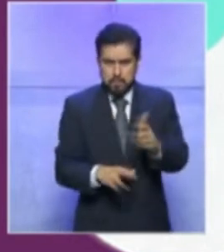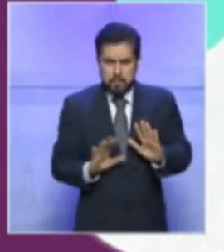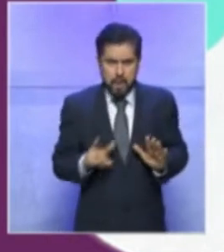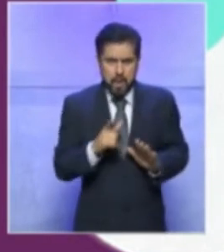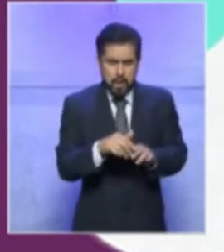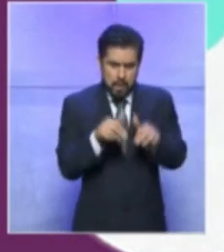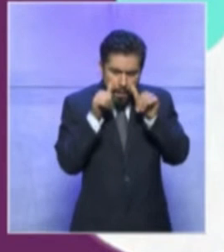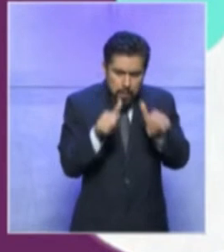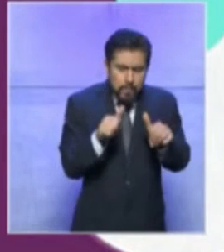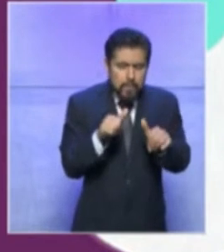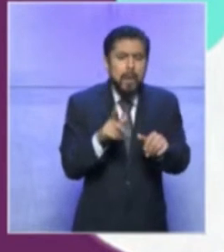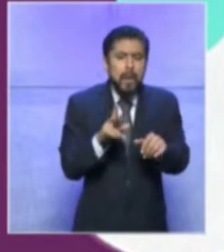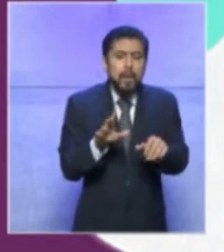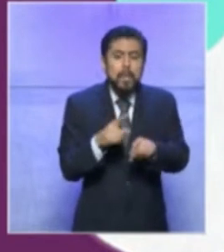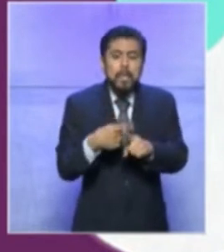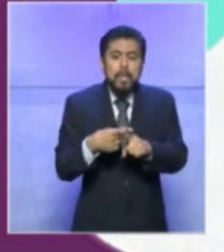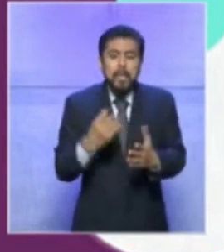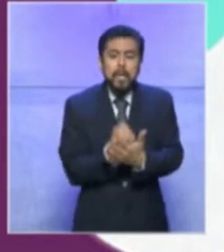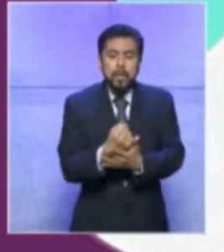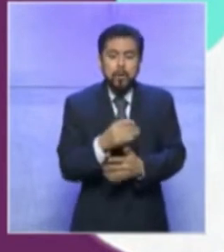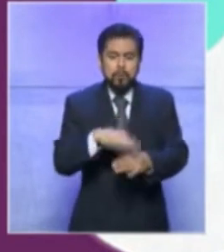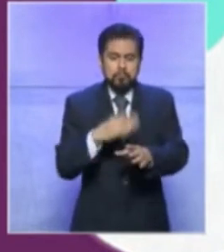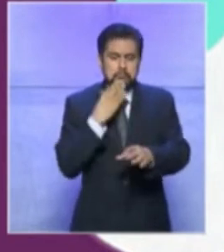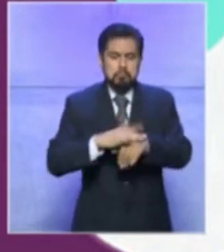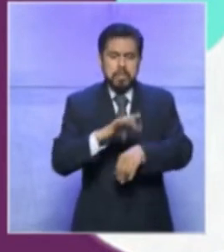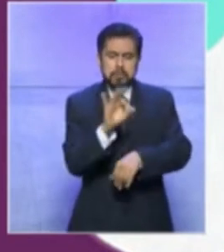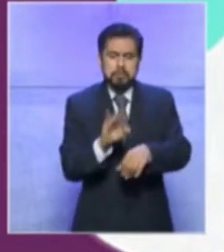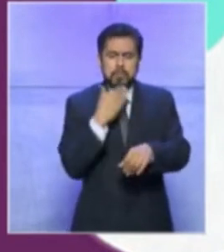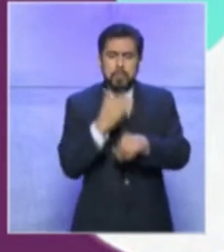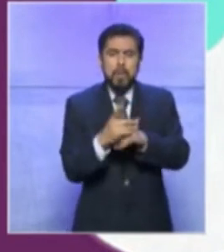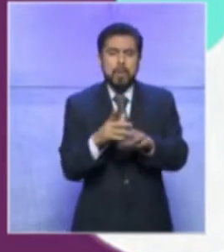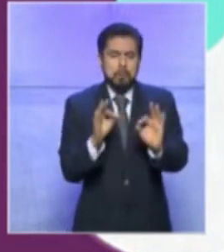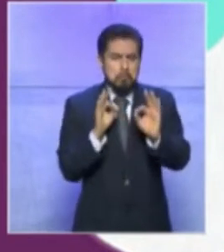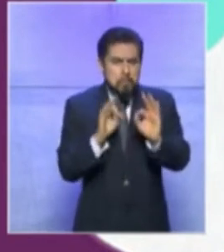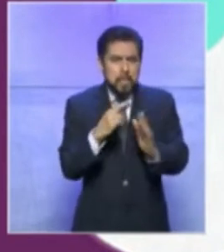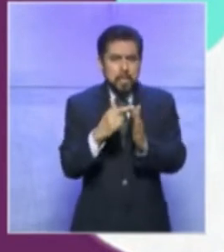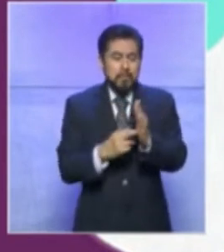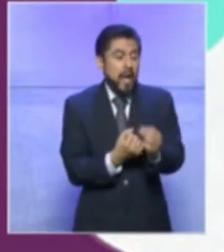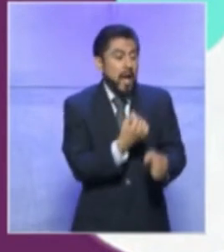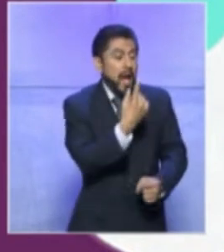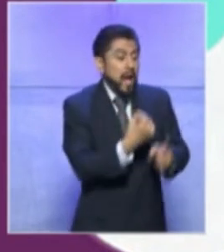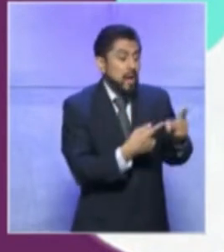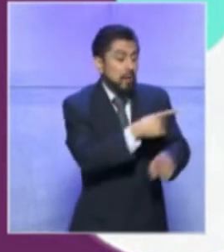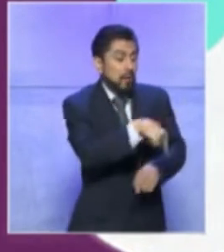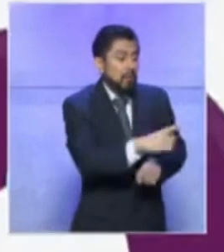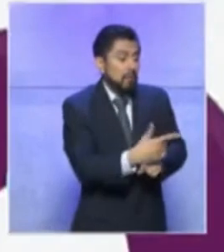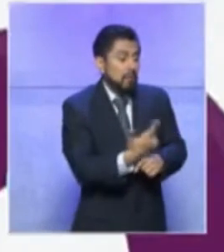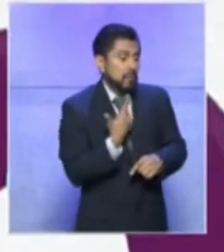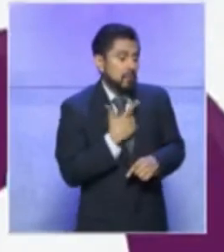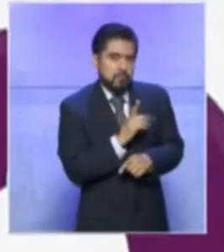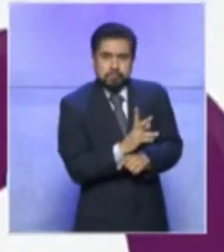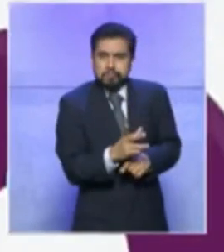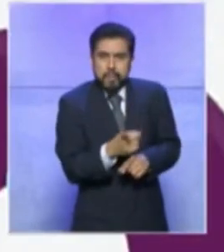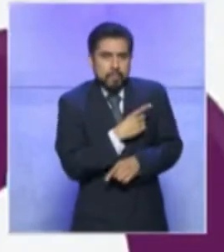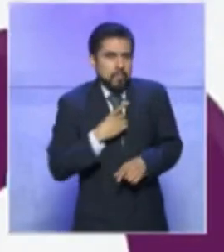si dichos resultados ya fueron obtenidos, incluso si ese intento proviene de algunas autoridades. La defensa